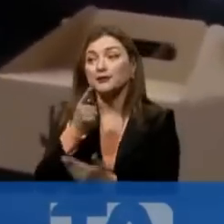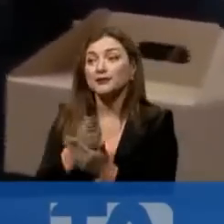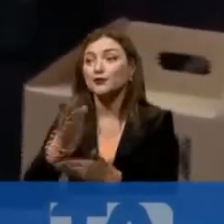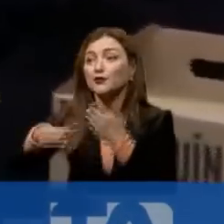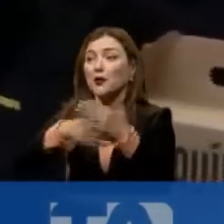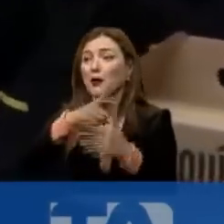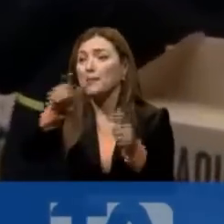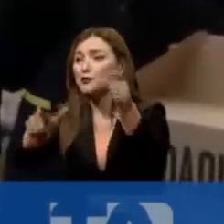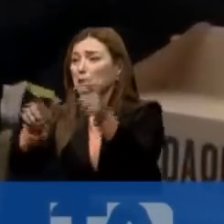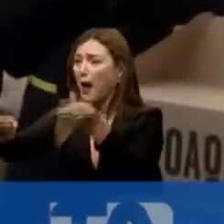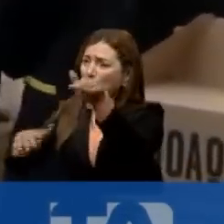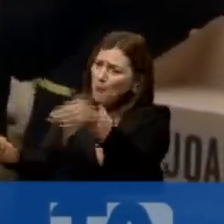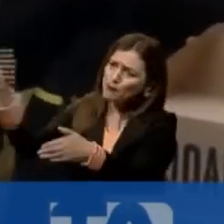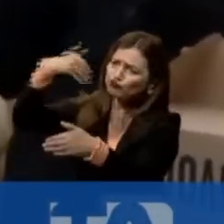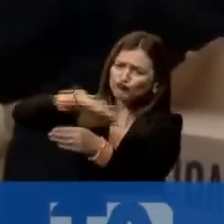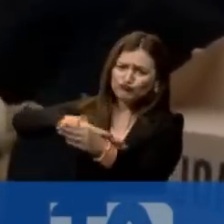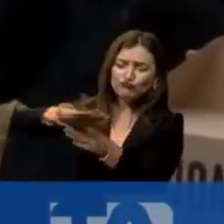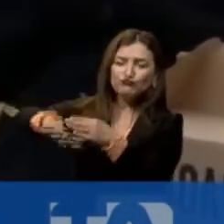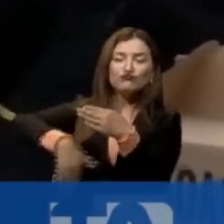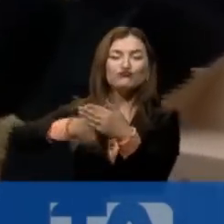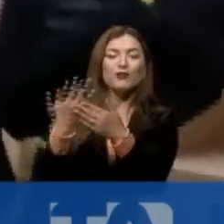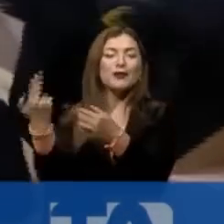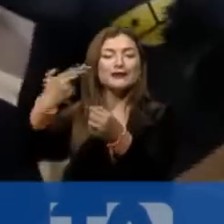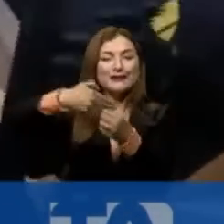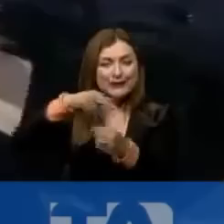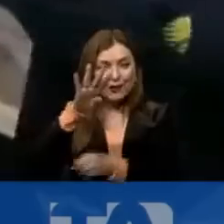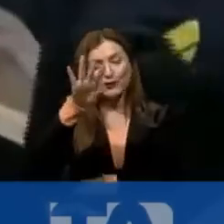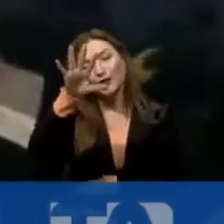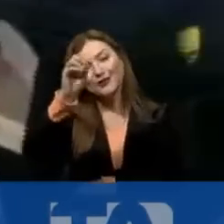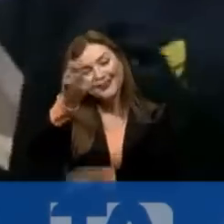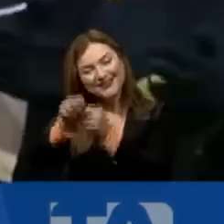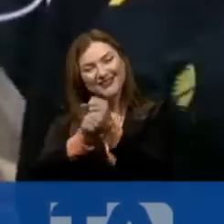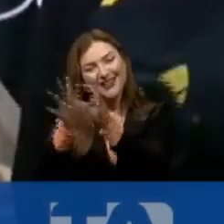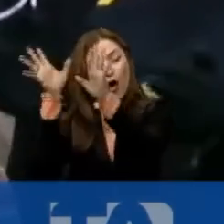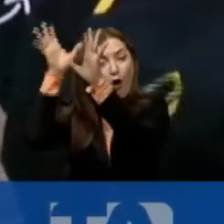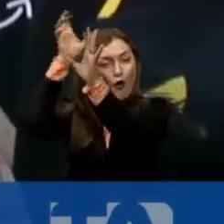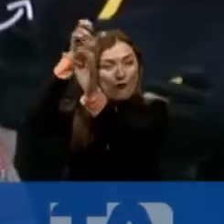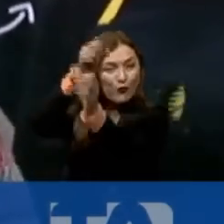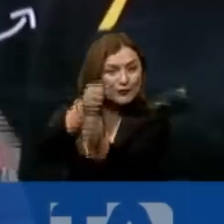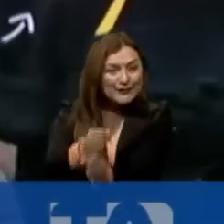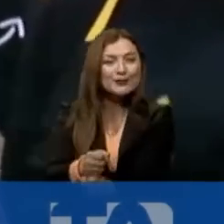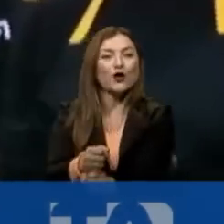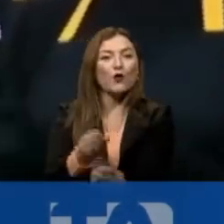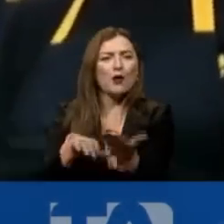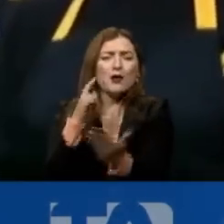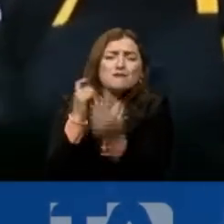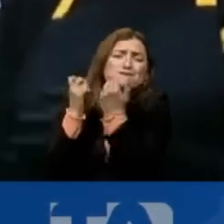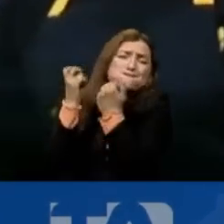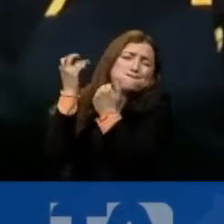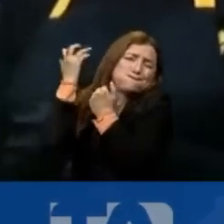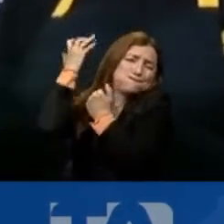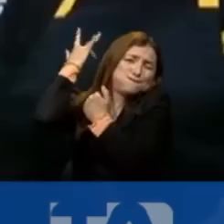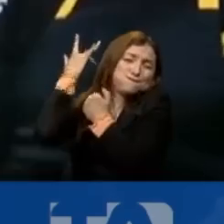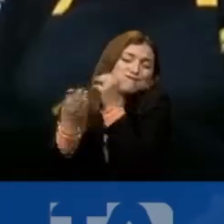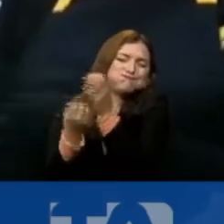la ciudadanía a participar de estos 450 años de fundación. Somos una de las parroquias más antiguas de la ciudad de Quito.